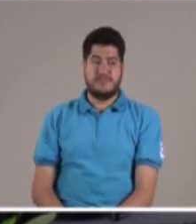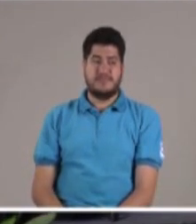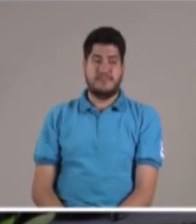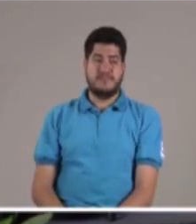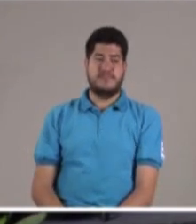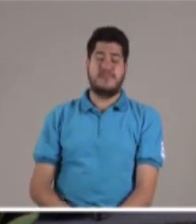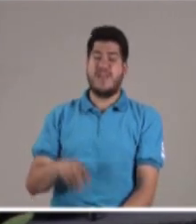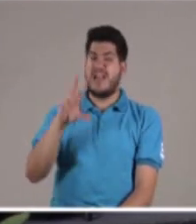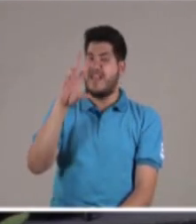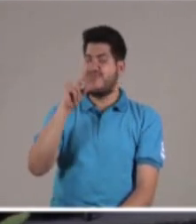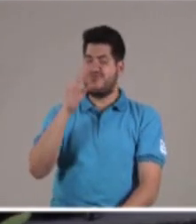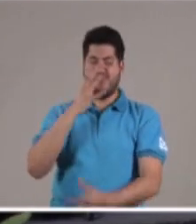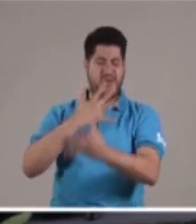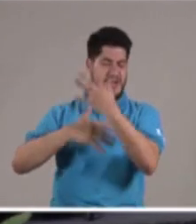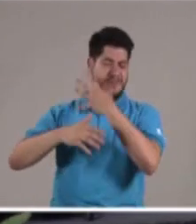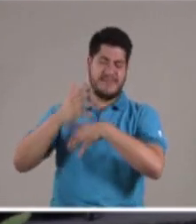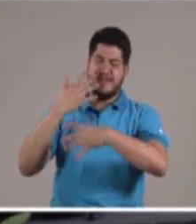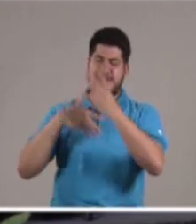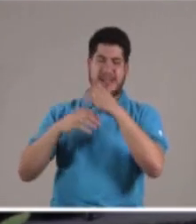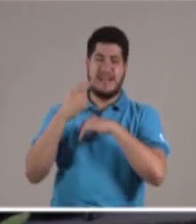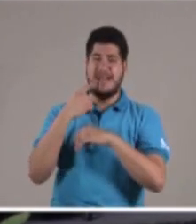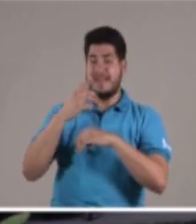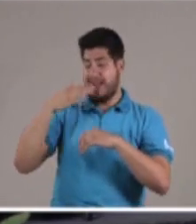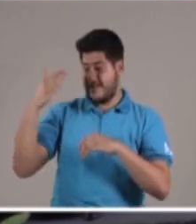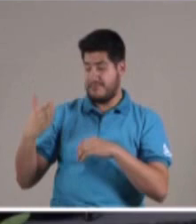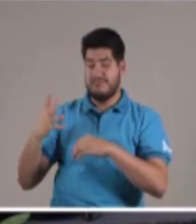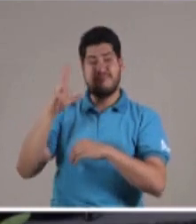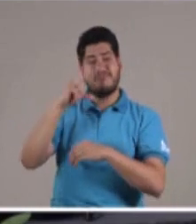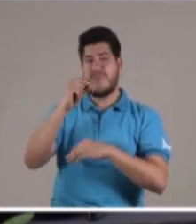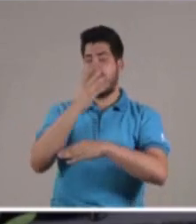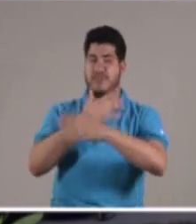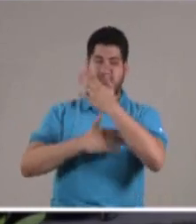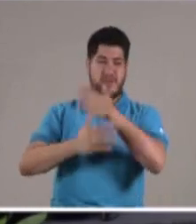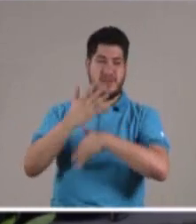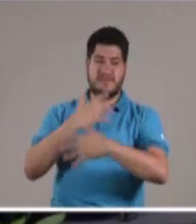no las mezclas Dígale que sea no las mezclas hermano